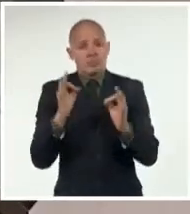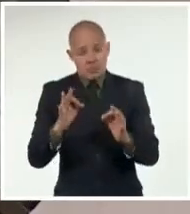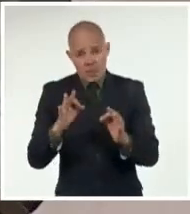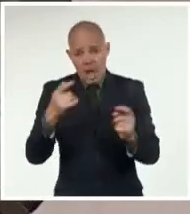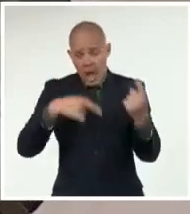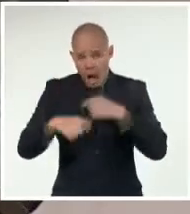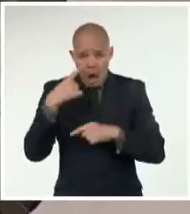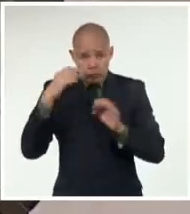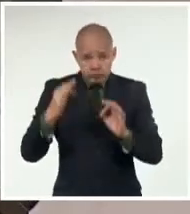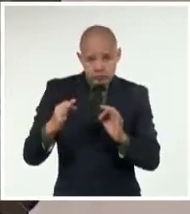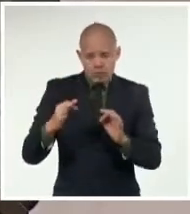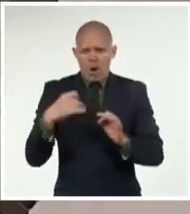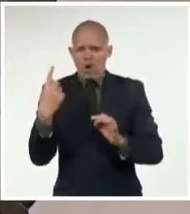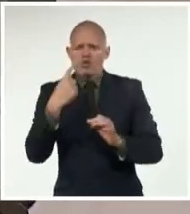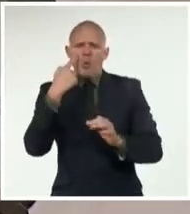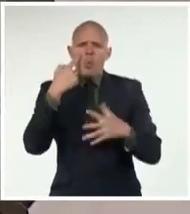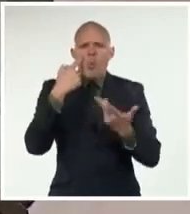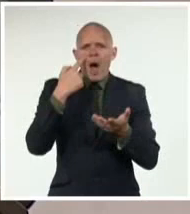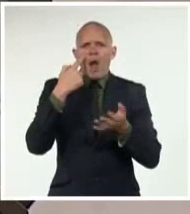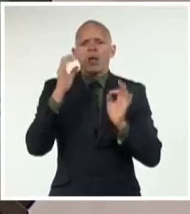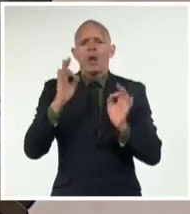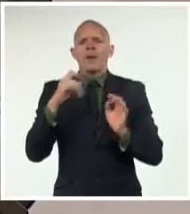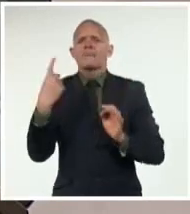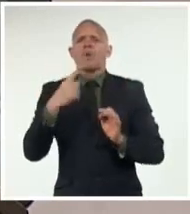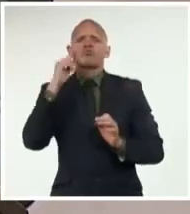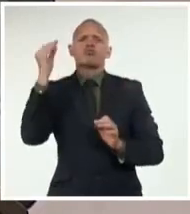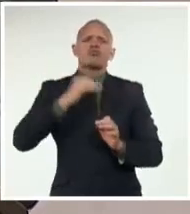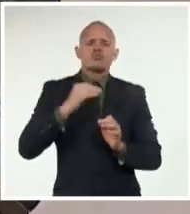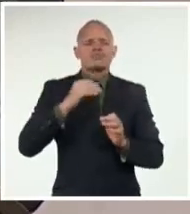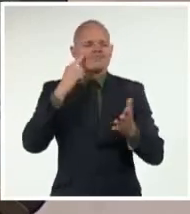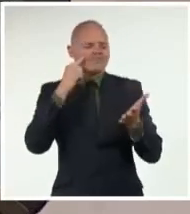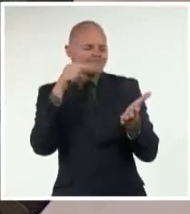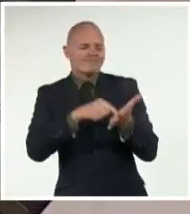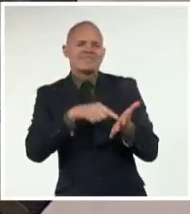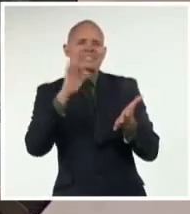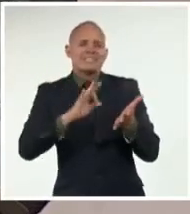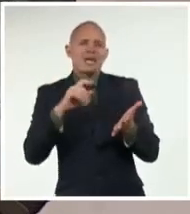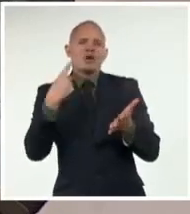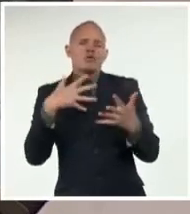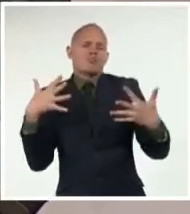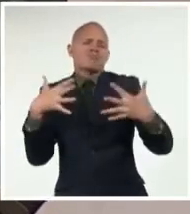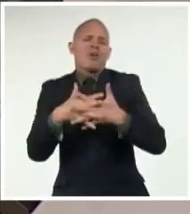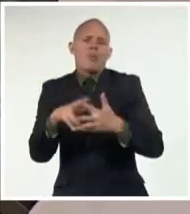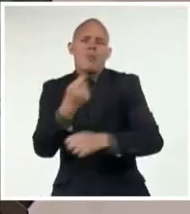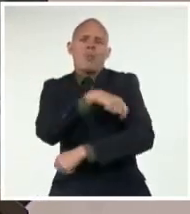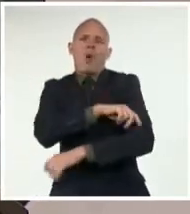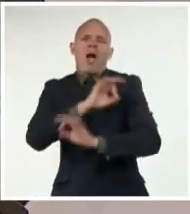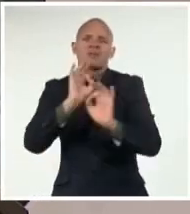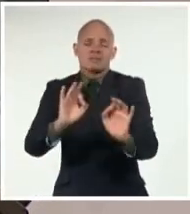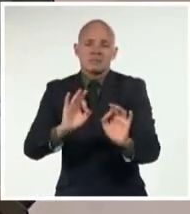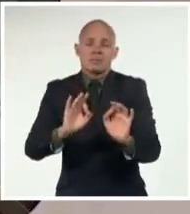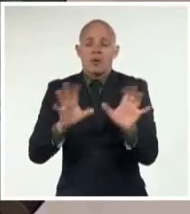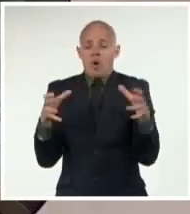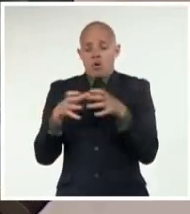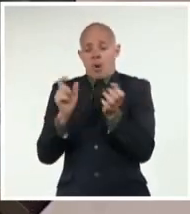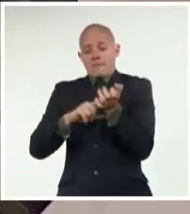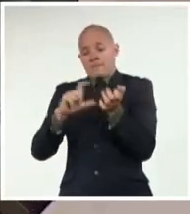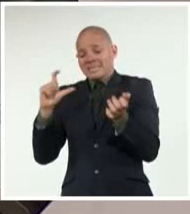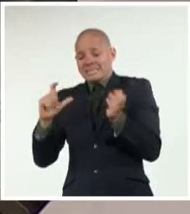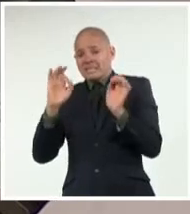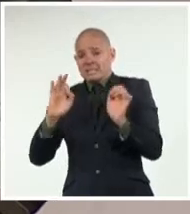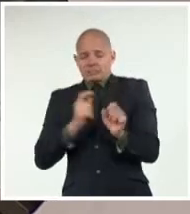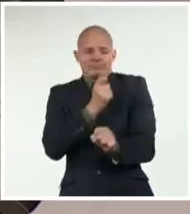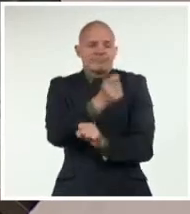vocación de estar estrechamente atados a la firme y dulce entraña del pueblo, el partido educa y